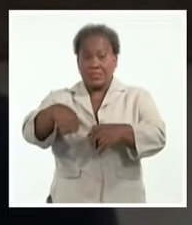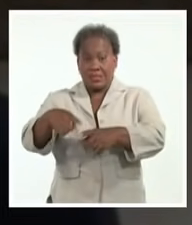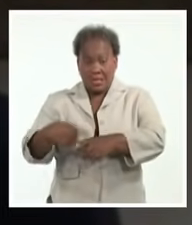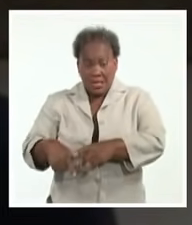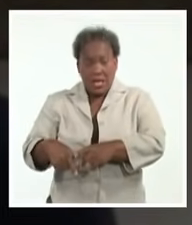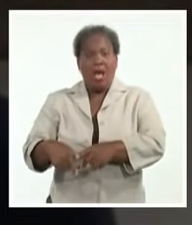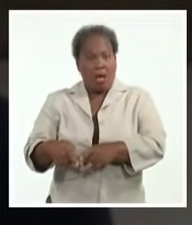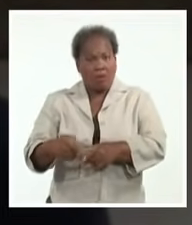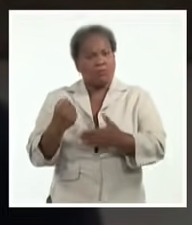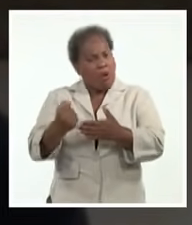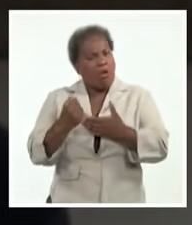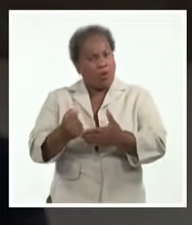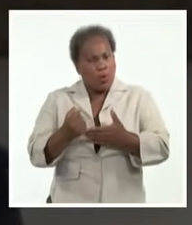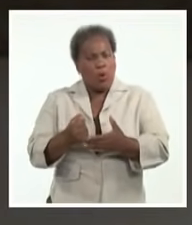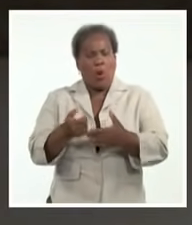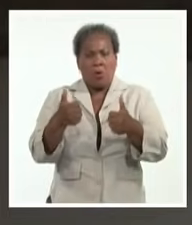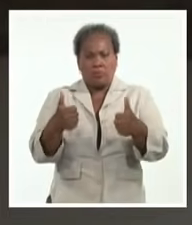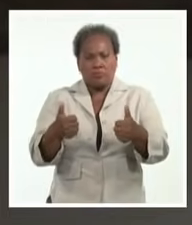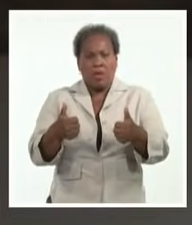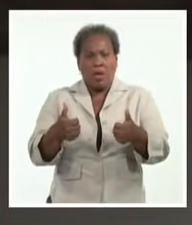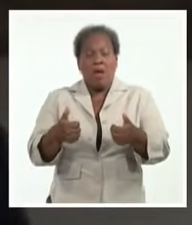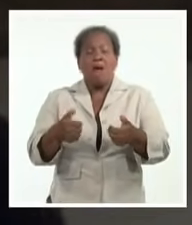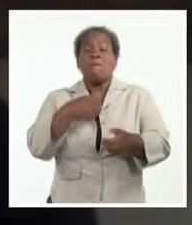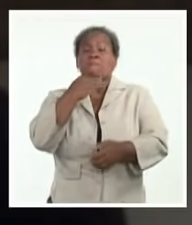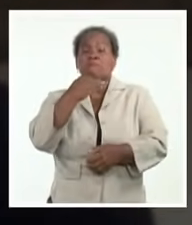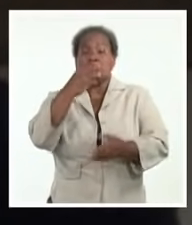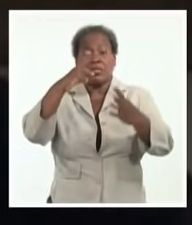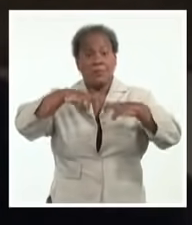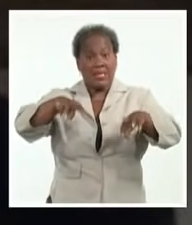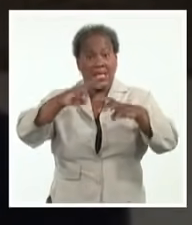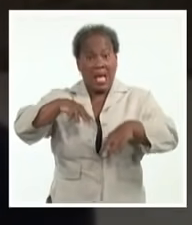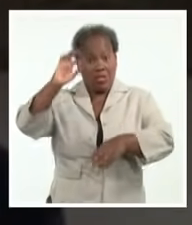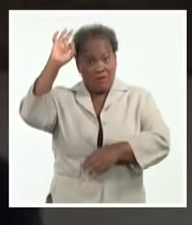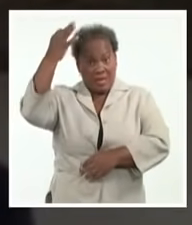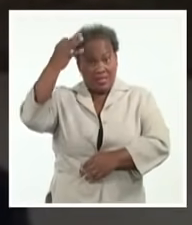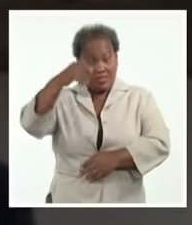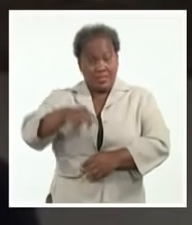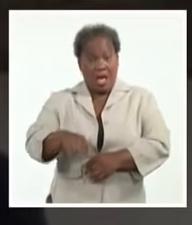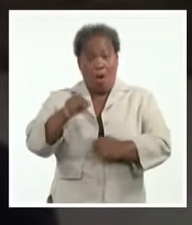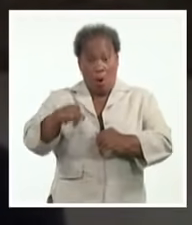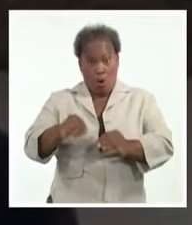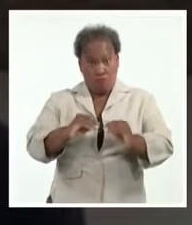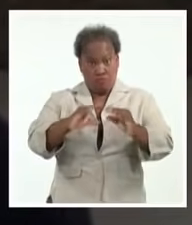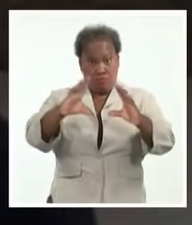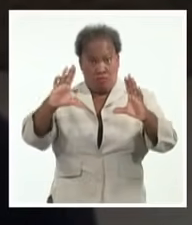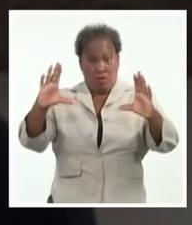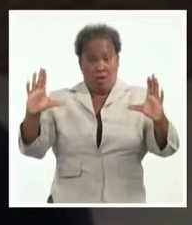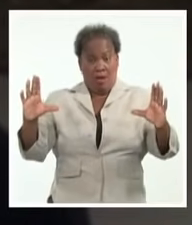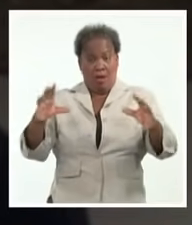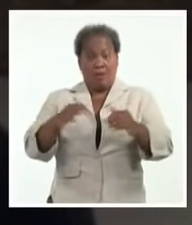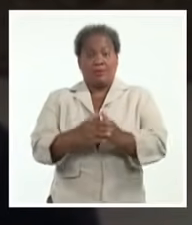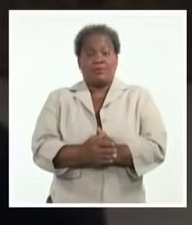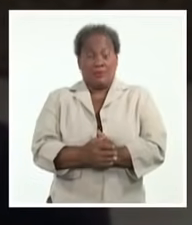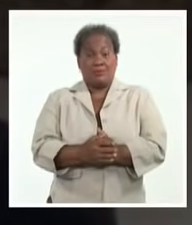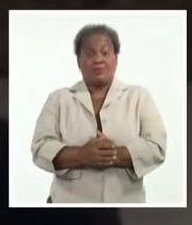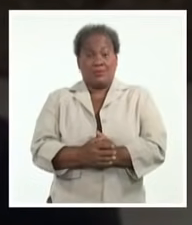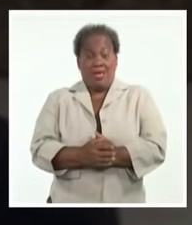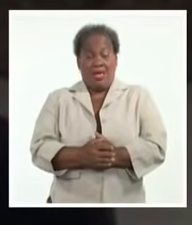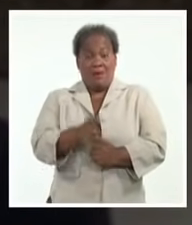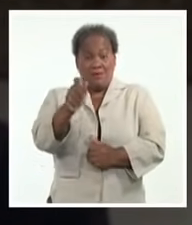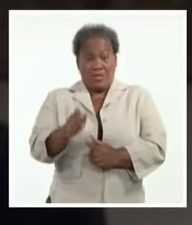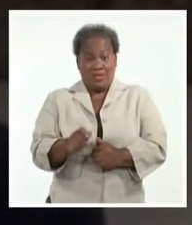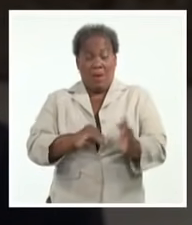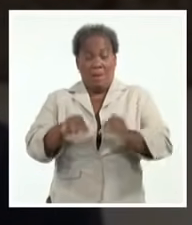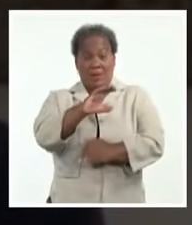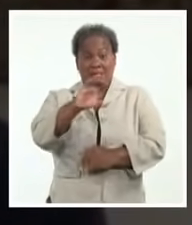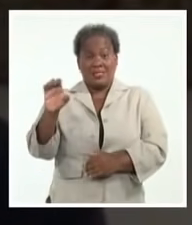correctamente. La policía está investigando lo ocurrido. Hoy en la mañana, el portavoz del Ministerio Francés de Europa